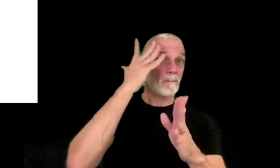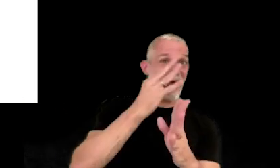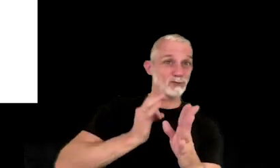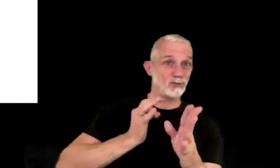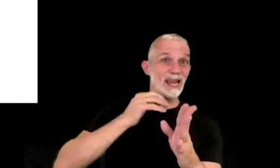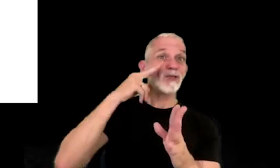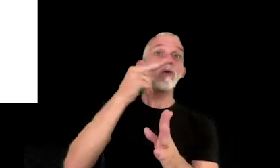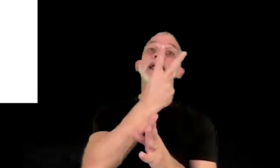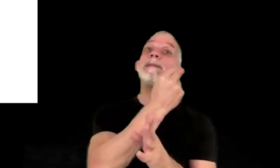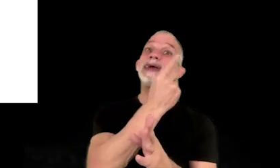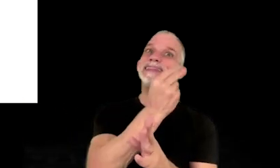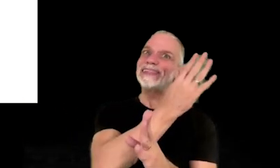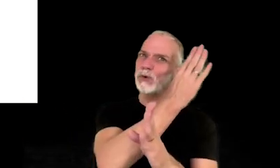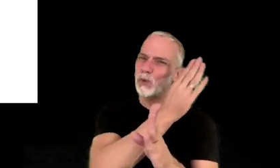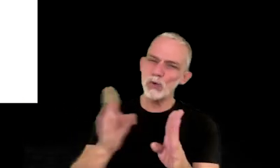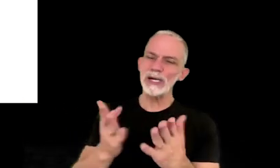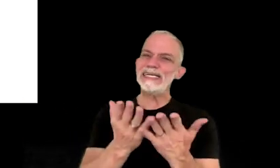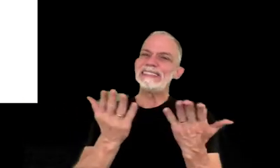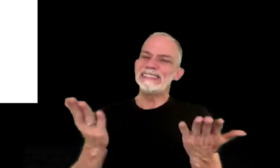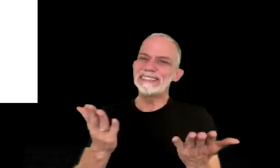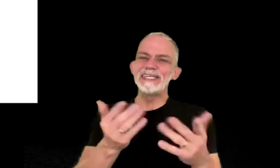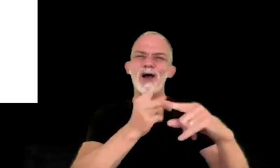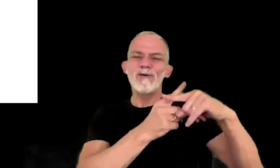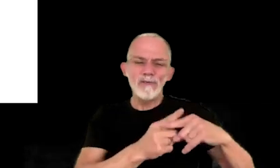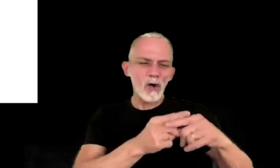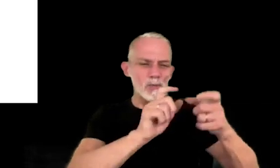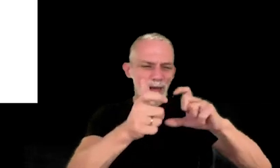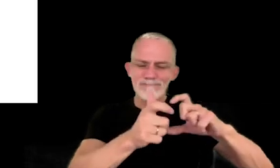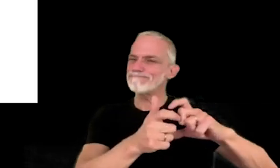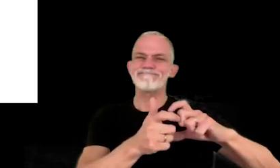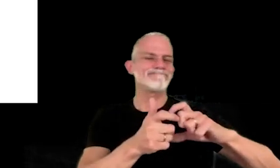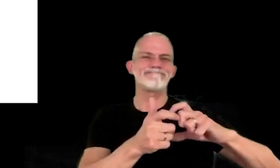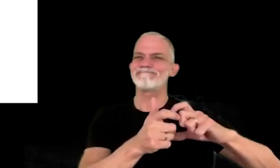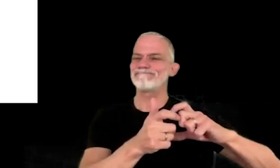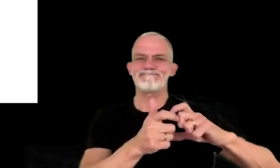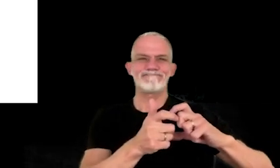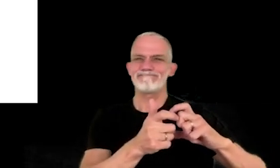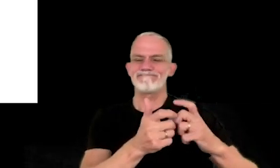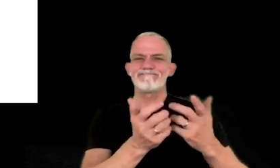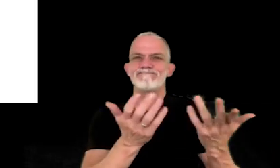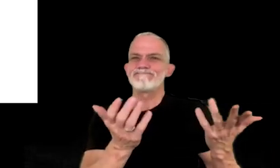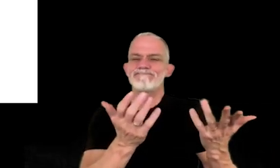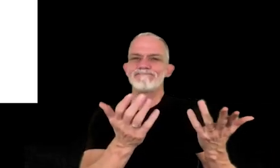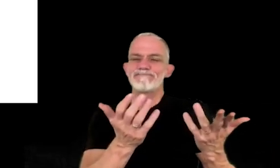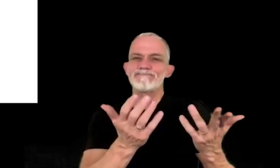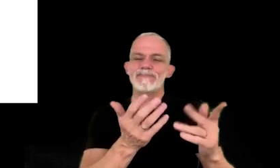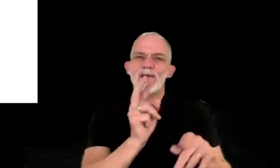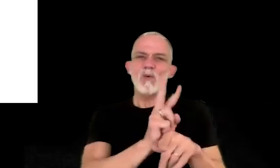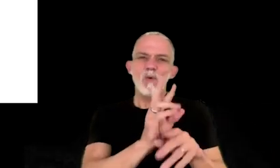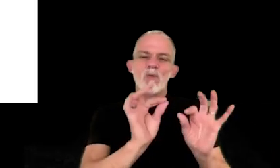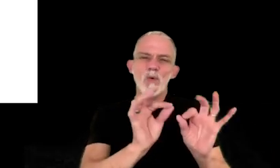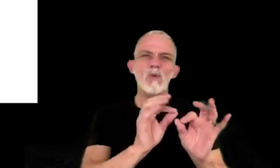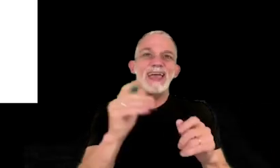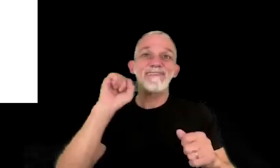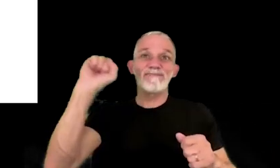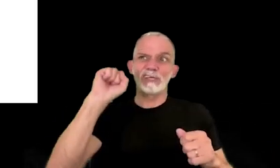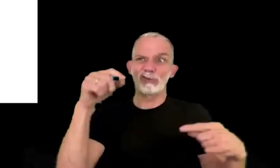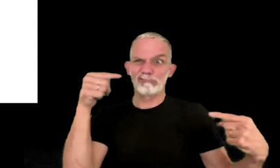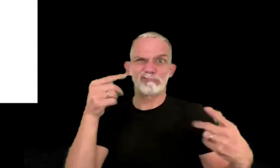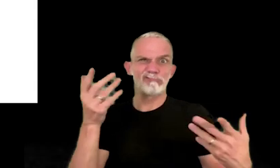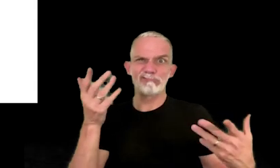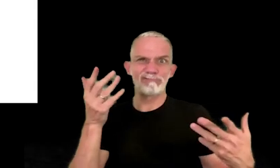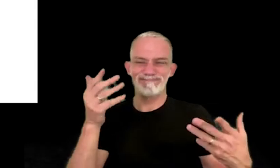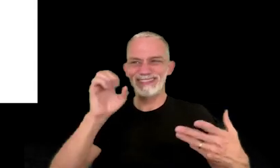2021, lamentablemente la fórmula no ha, digamos, resguardado el riesgo inflacionario